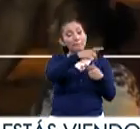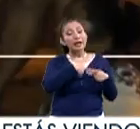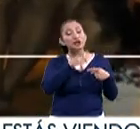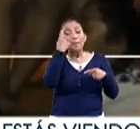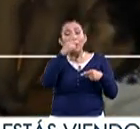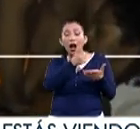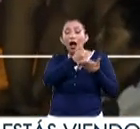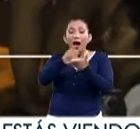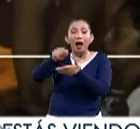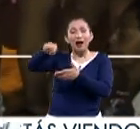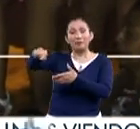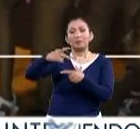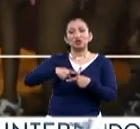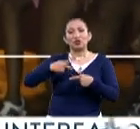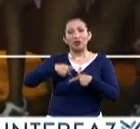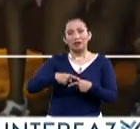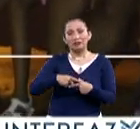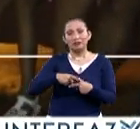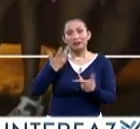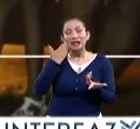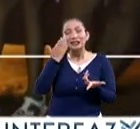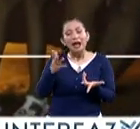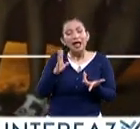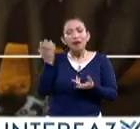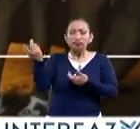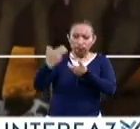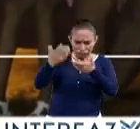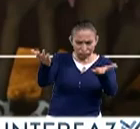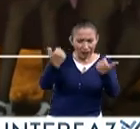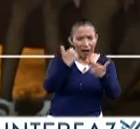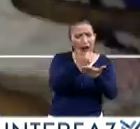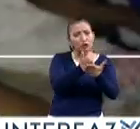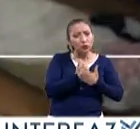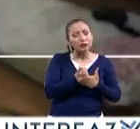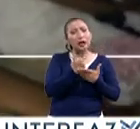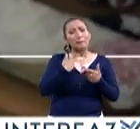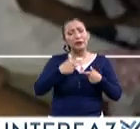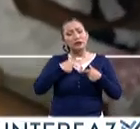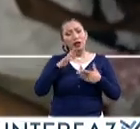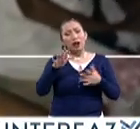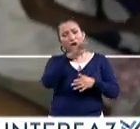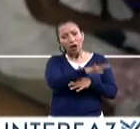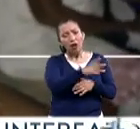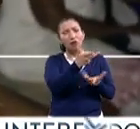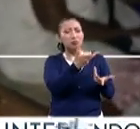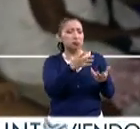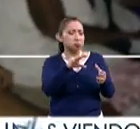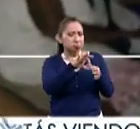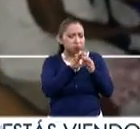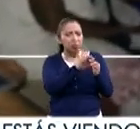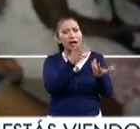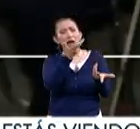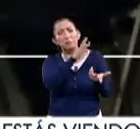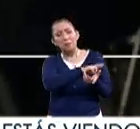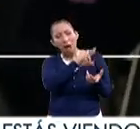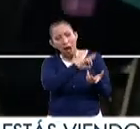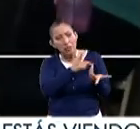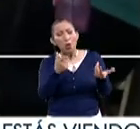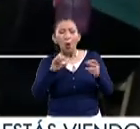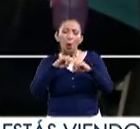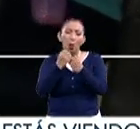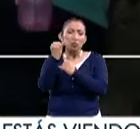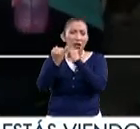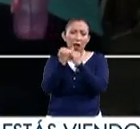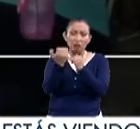ciudadanos, para los ciudadanos, que además busca sumar a otros actores de la sociedad civil, como sociedad civil, el sector privado y los